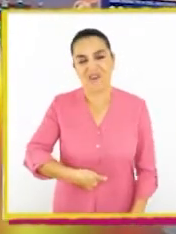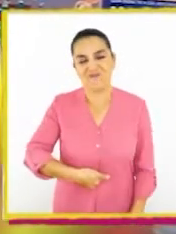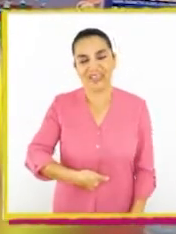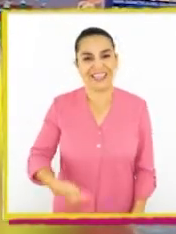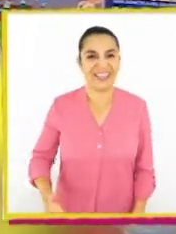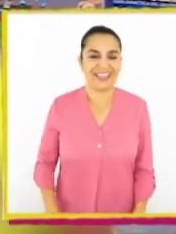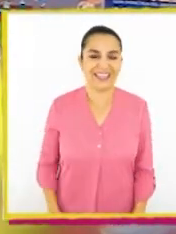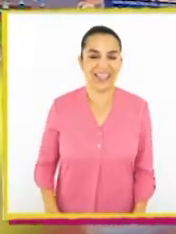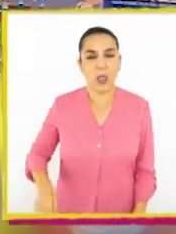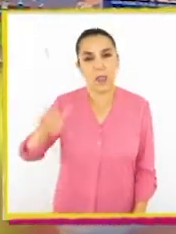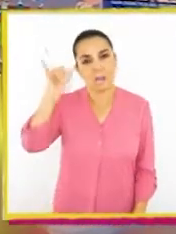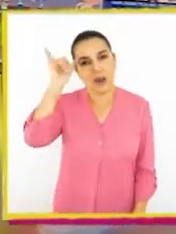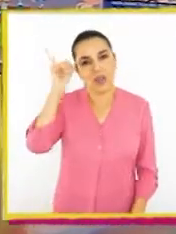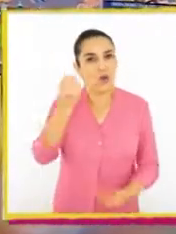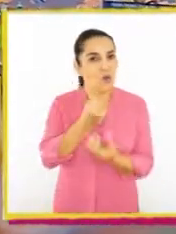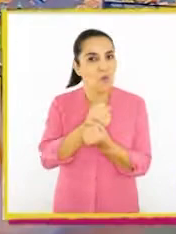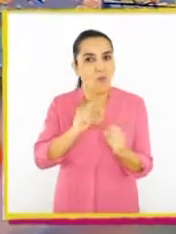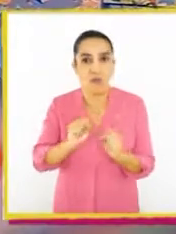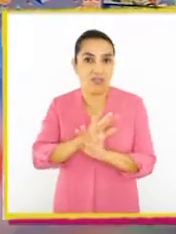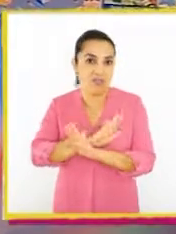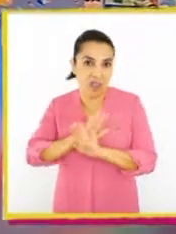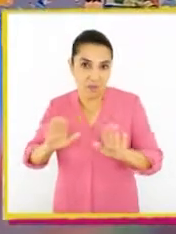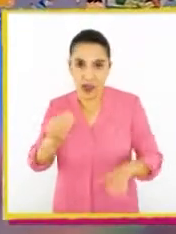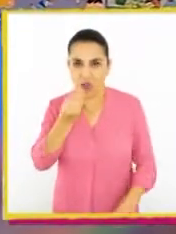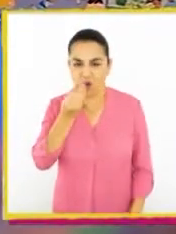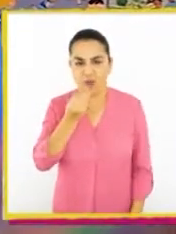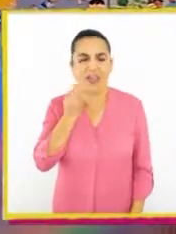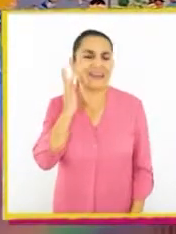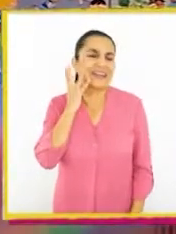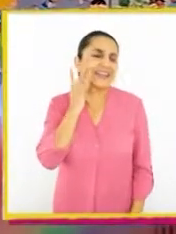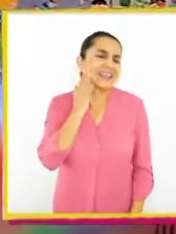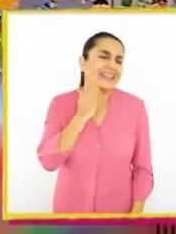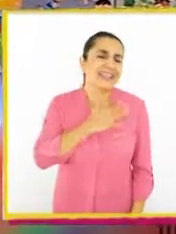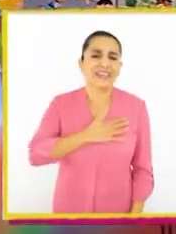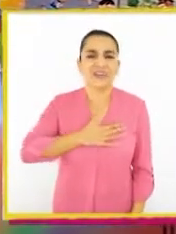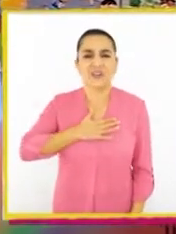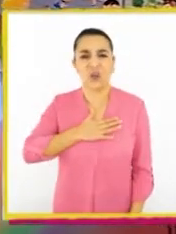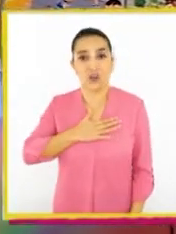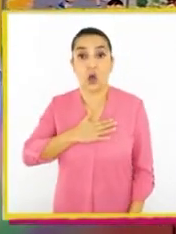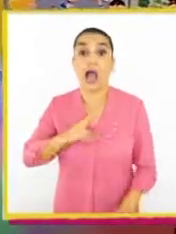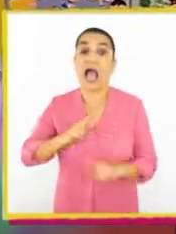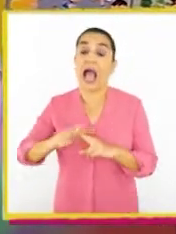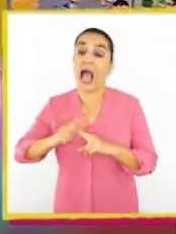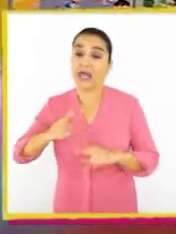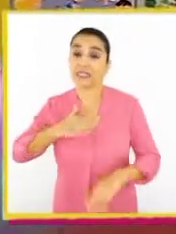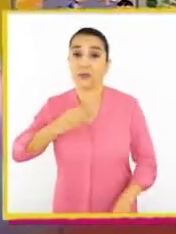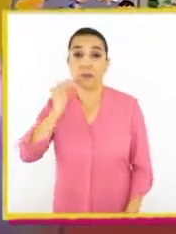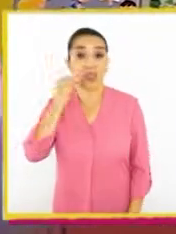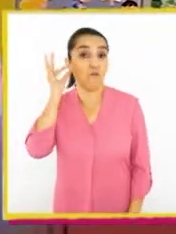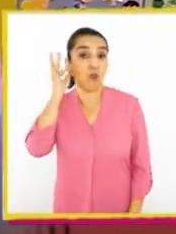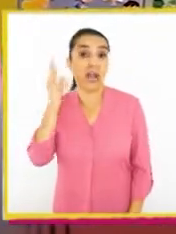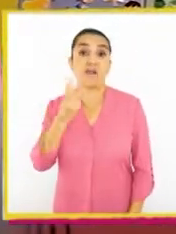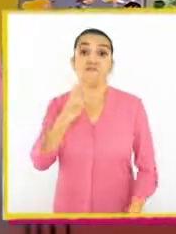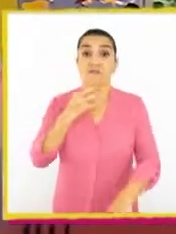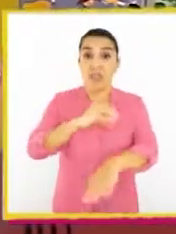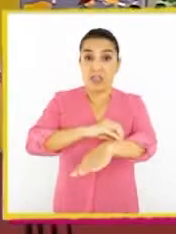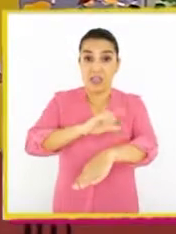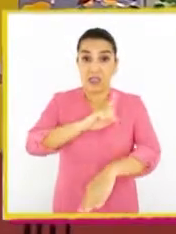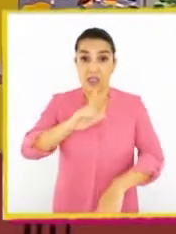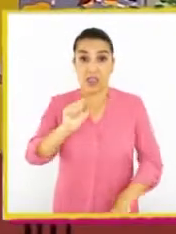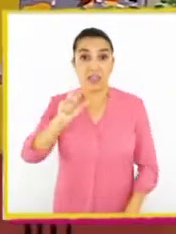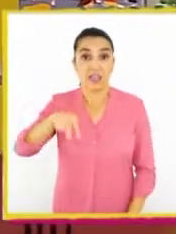hambre? Perdón, es que no puedo dejar de comer. Es que está tan rico. Lo hace mi abuela, que bien